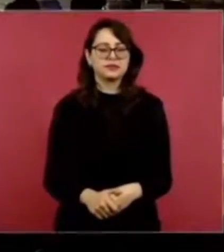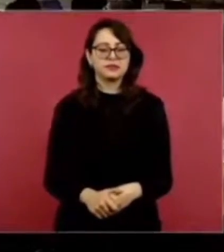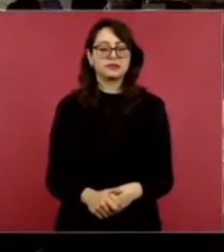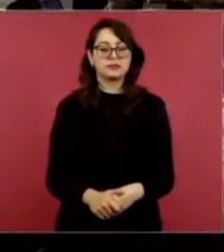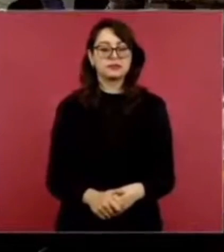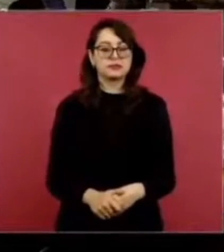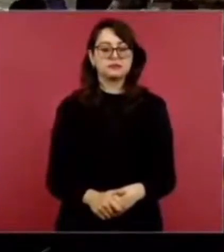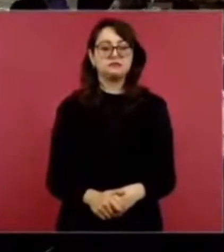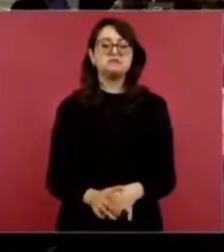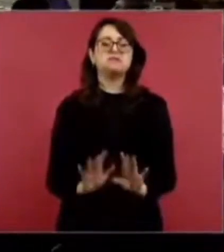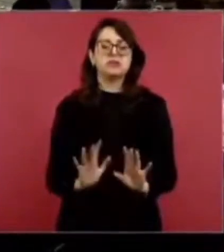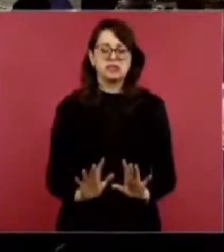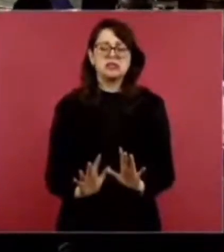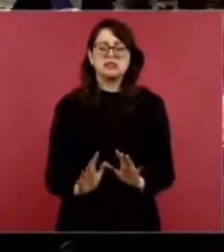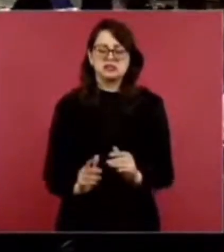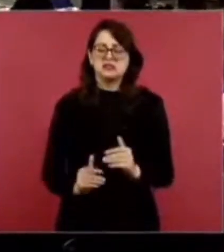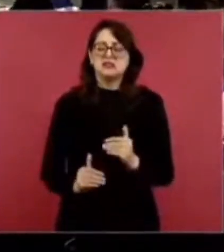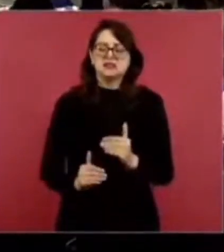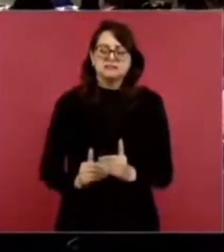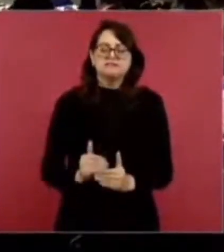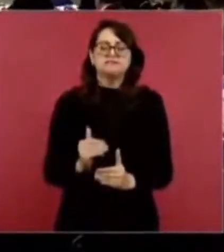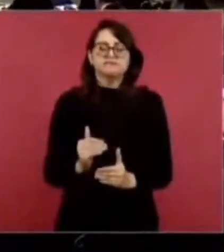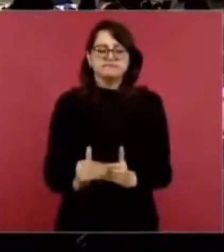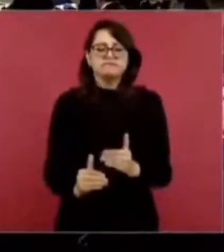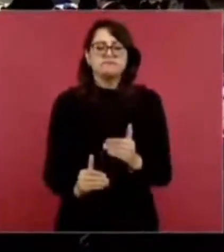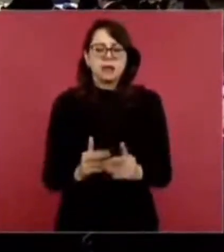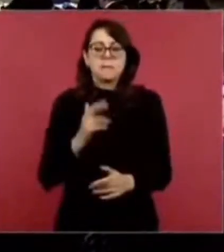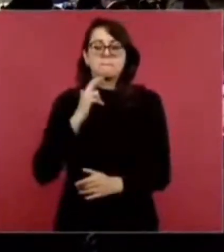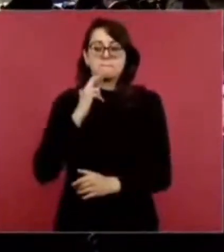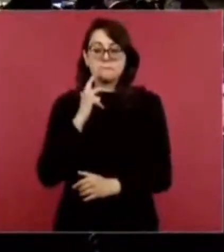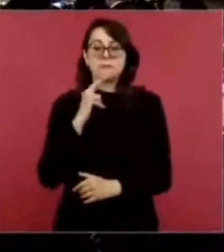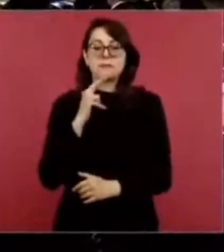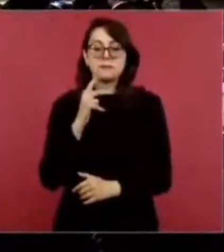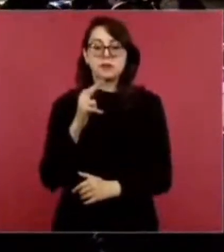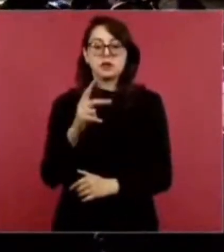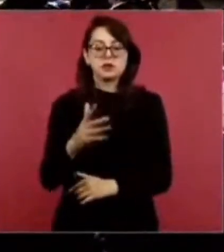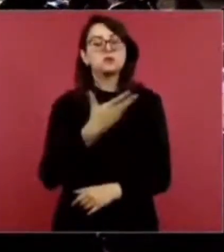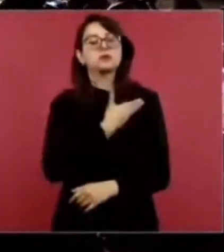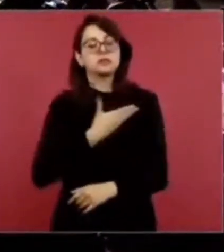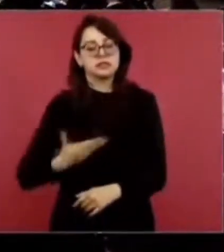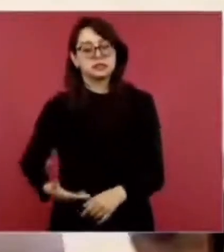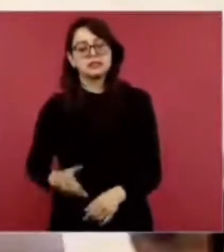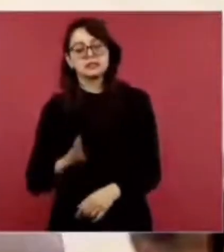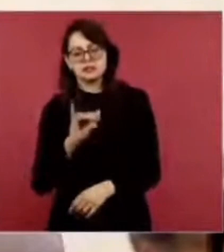Se ha avanzado, sin duda, con el presidente Biden, pero